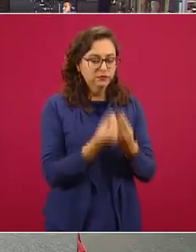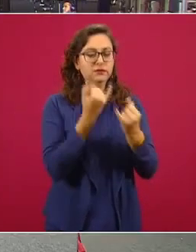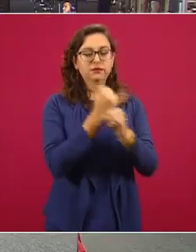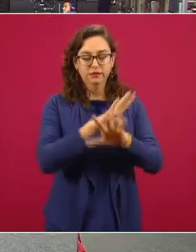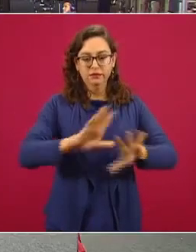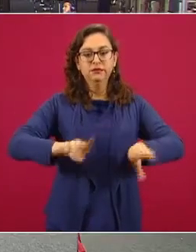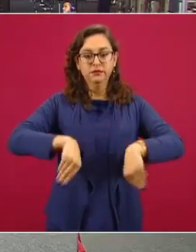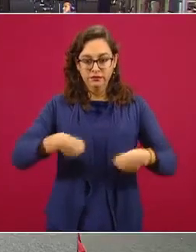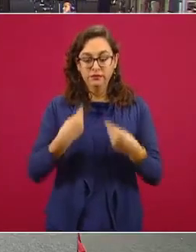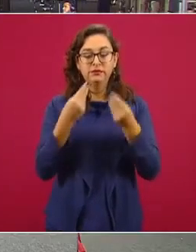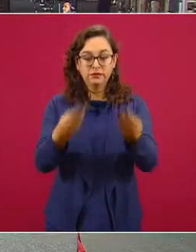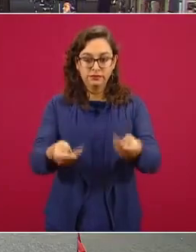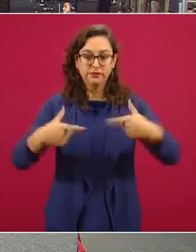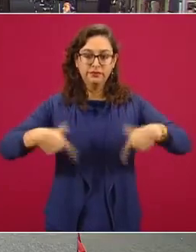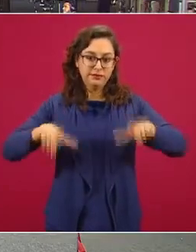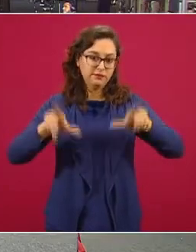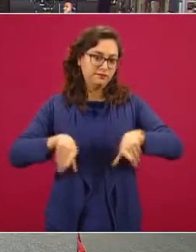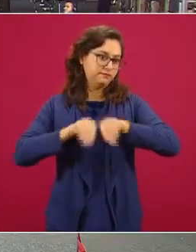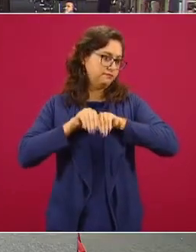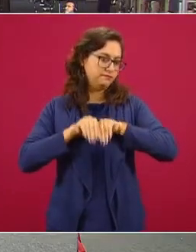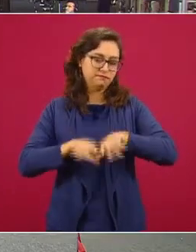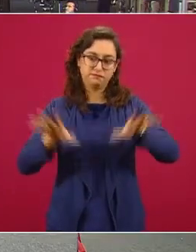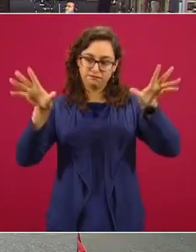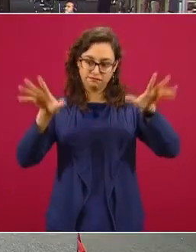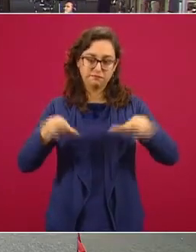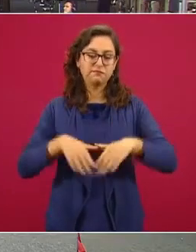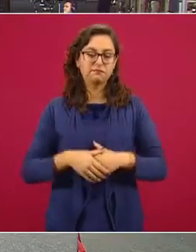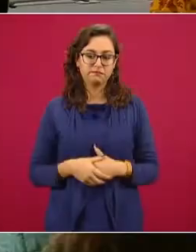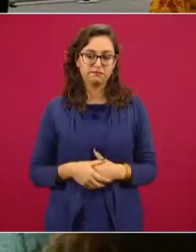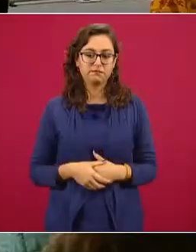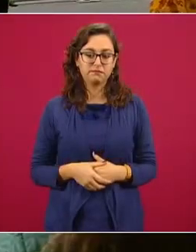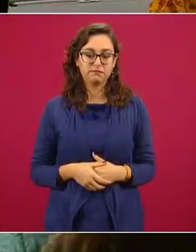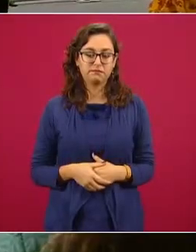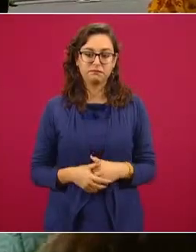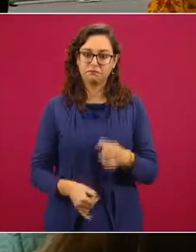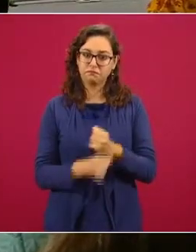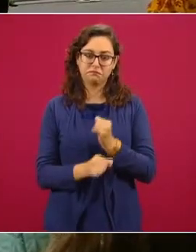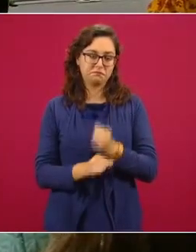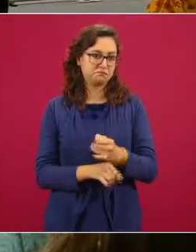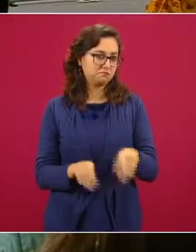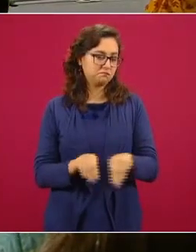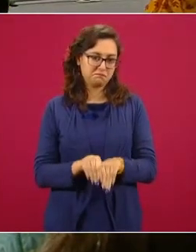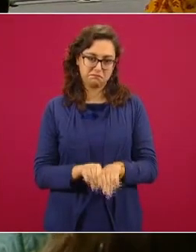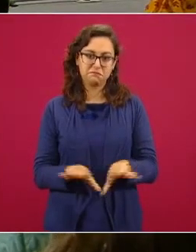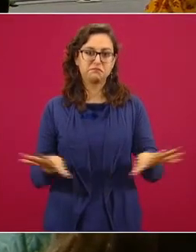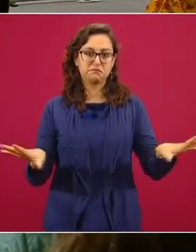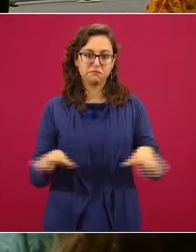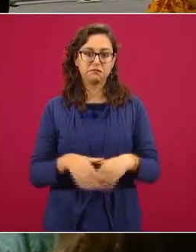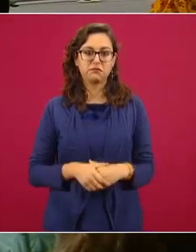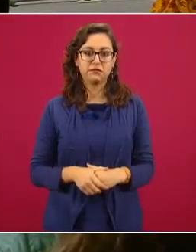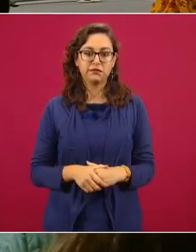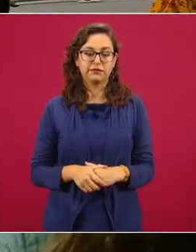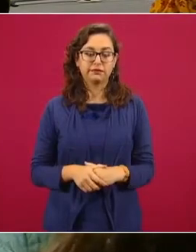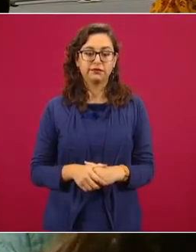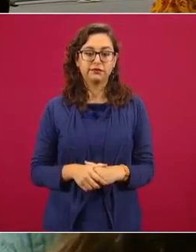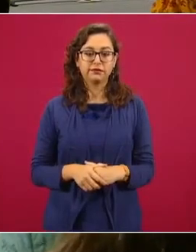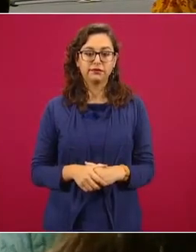pone a disposición la información a través del internet sobre el